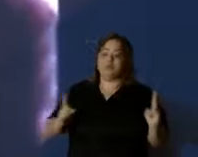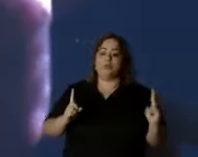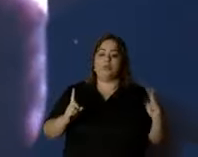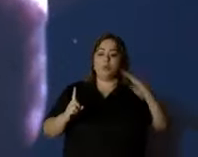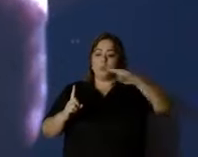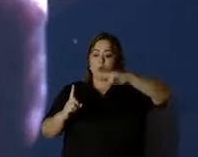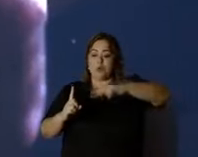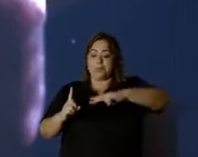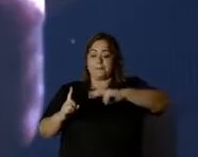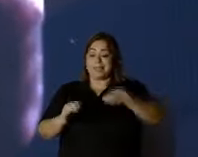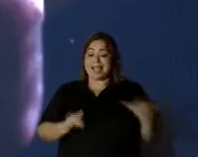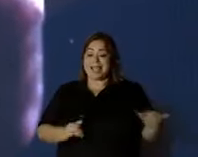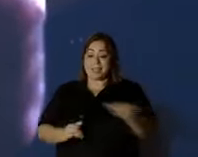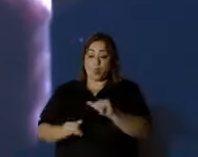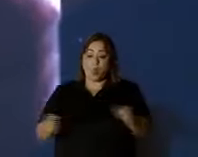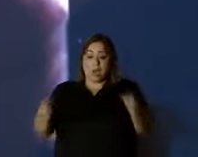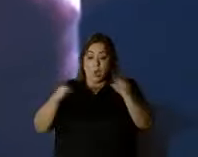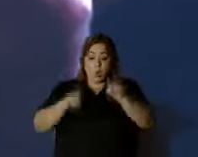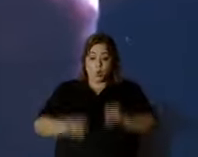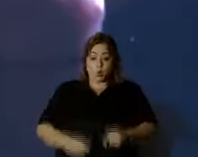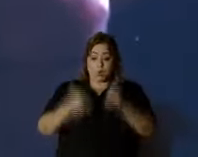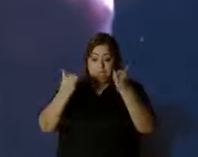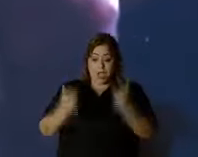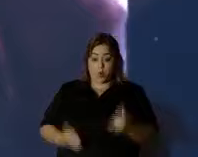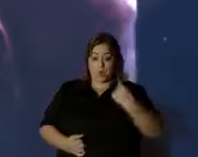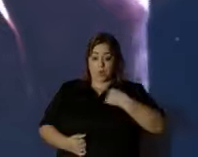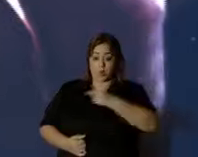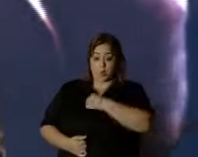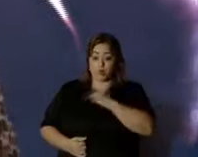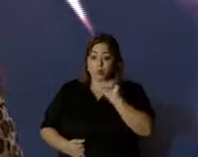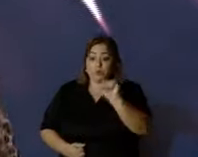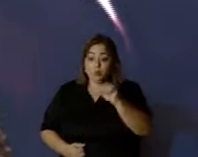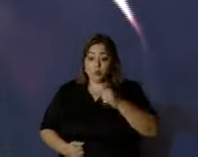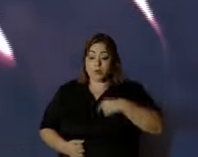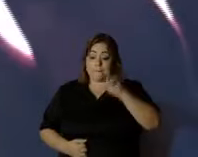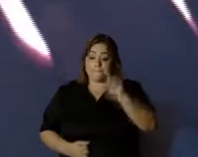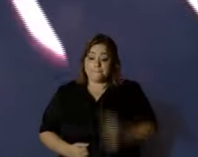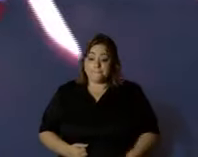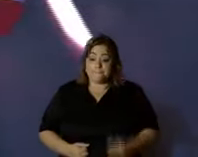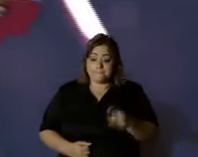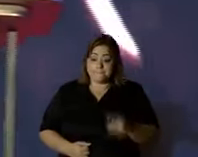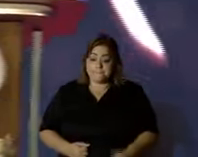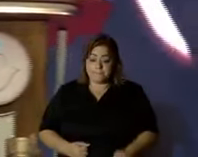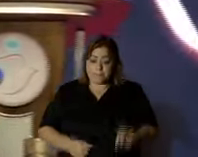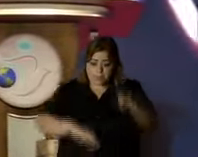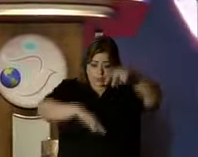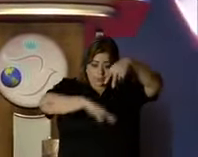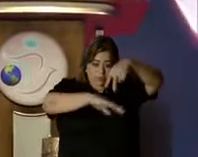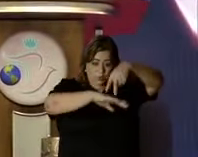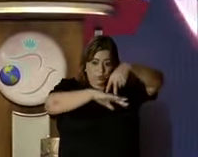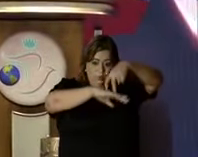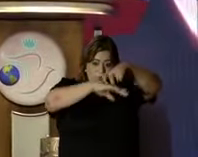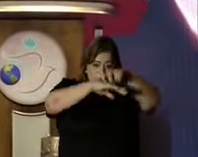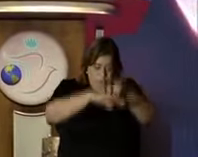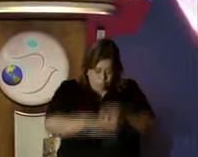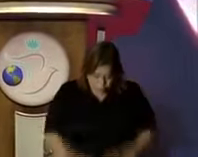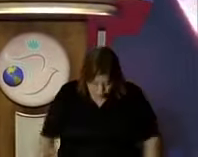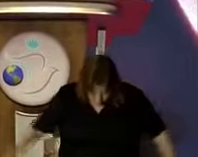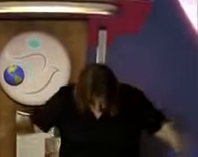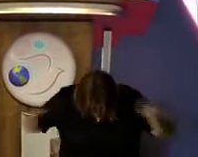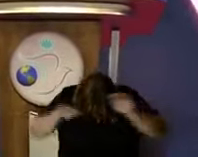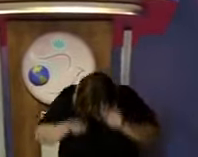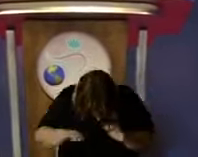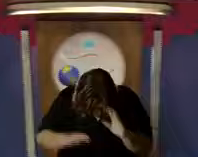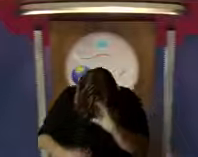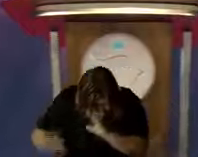humillados y postrados en la presencia del Señor. Mientras Dios hablaba el miércoles y contaba